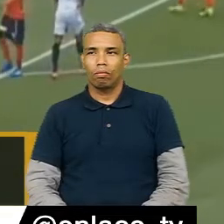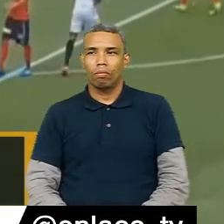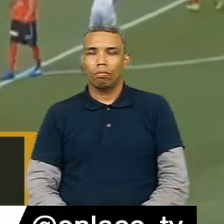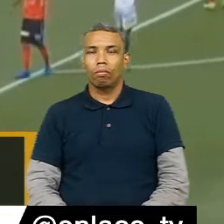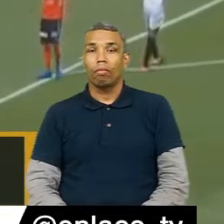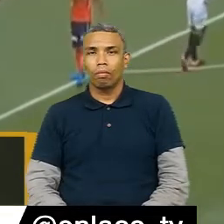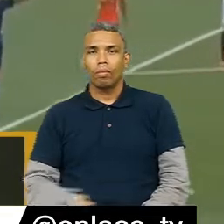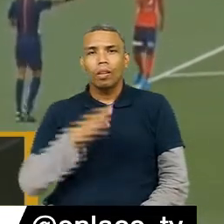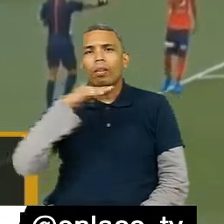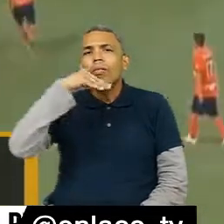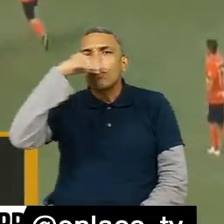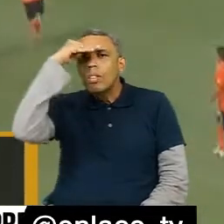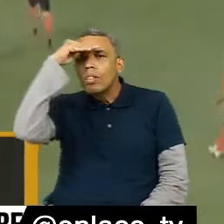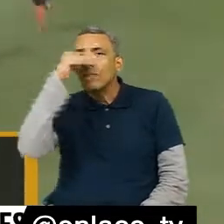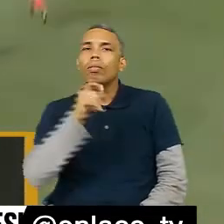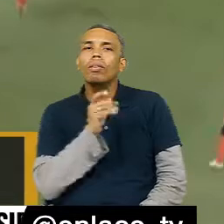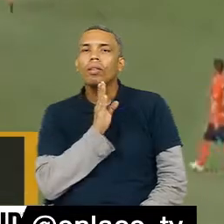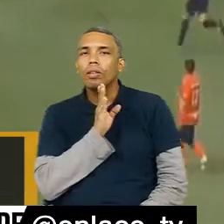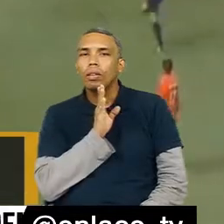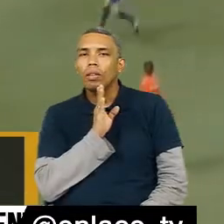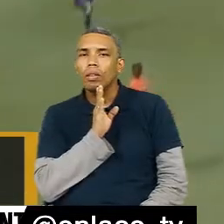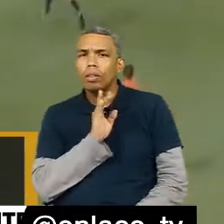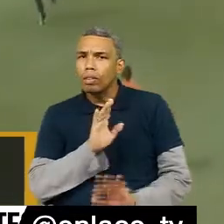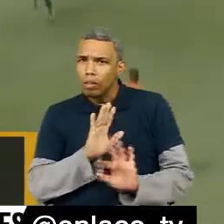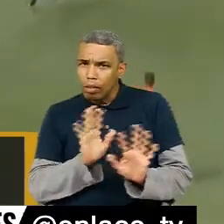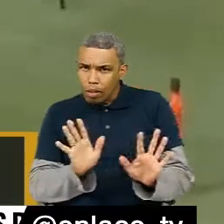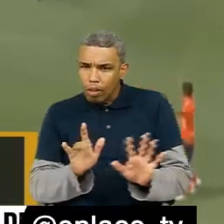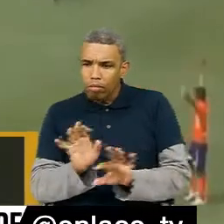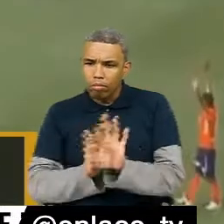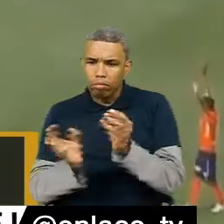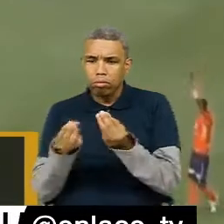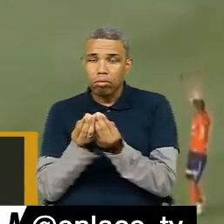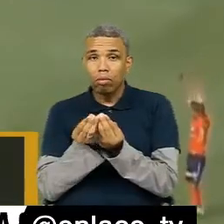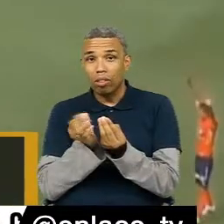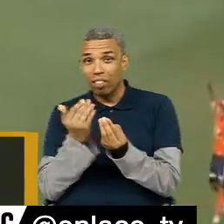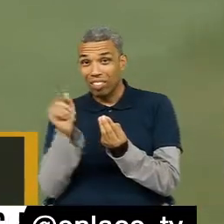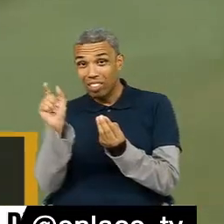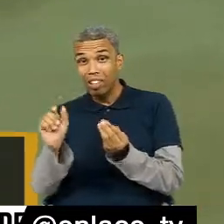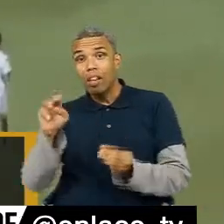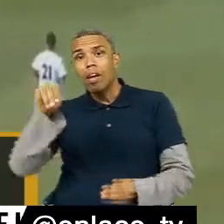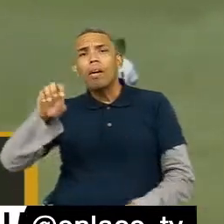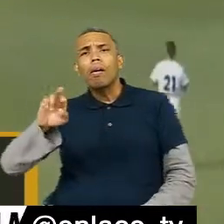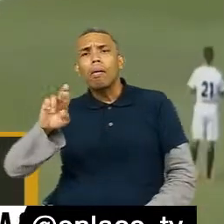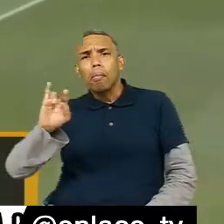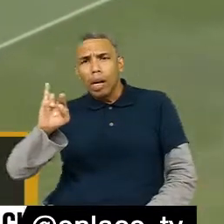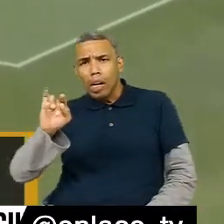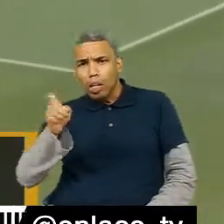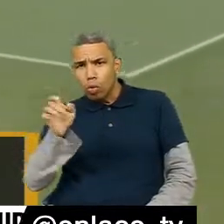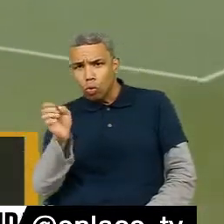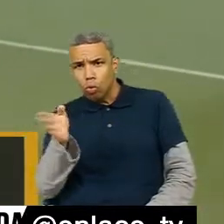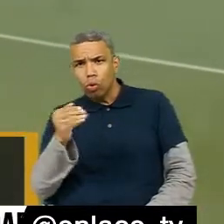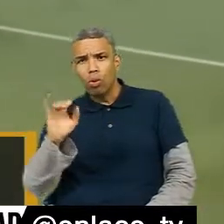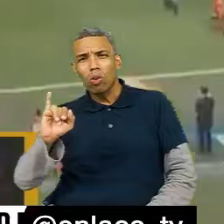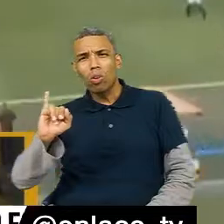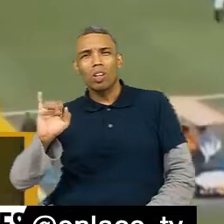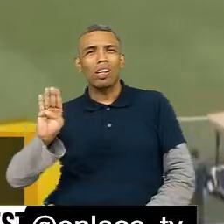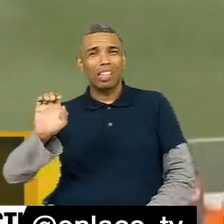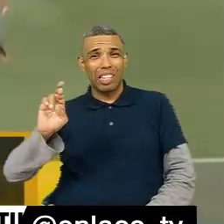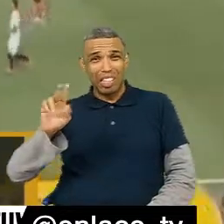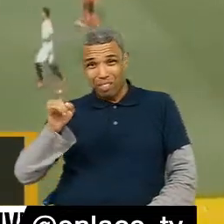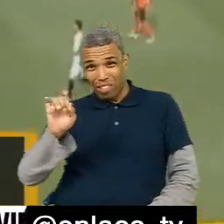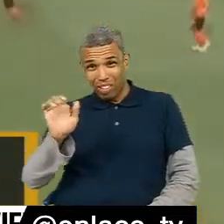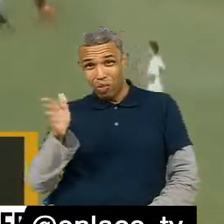del Deportivo Independiente Medellín, este ya recuperó a Cristian Marrugo, Carlos Ibarwen y Juan Fernando Caicedo y espera además la evolución de